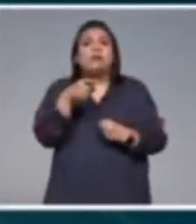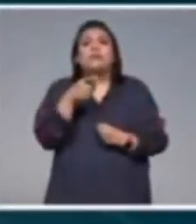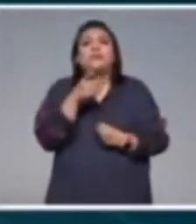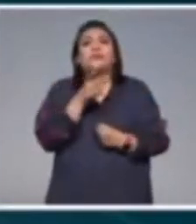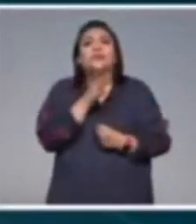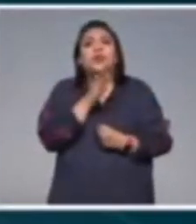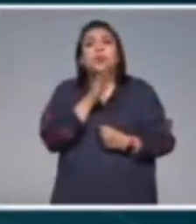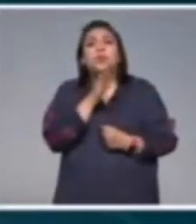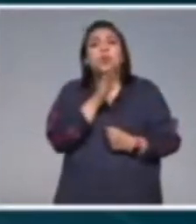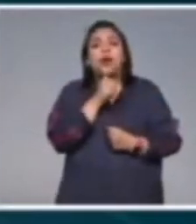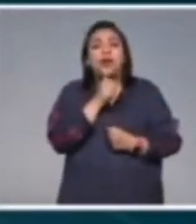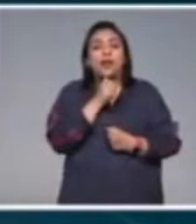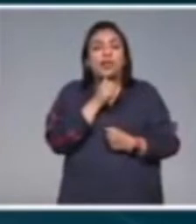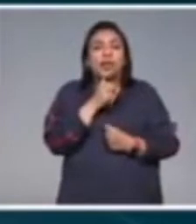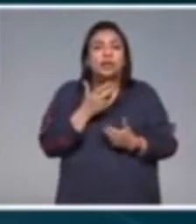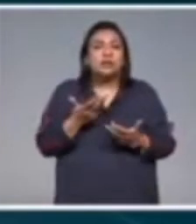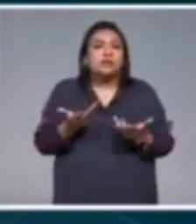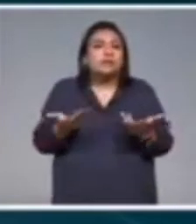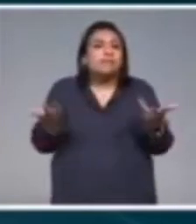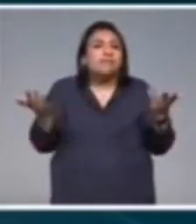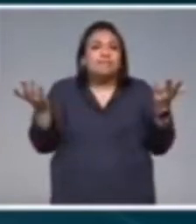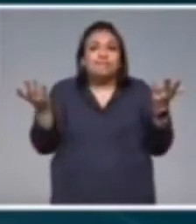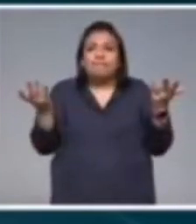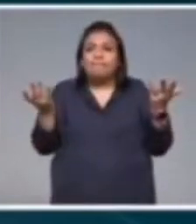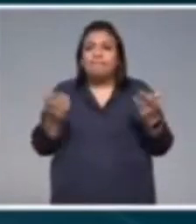puedes quedar